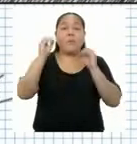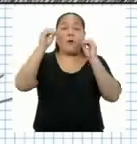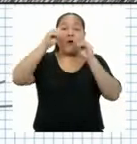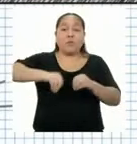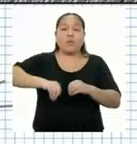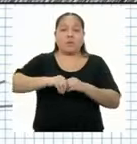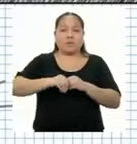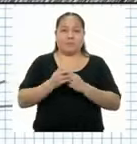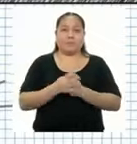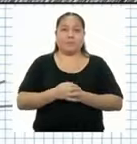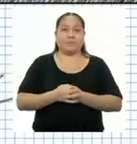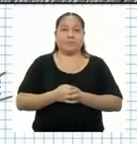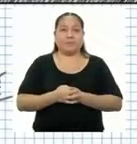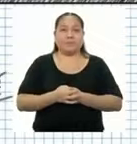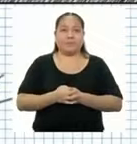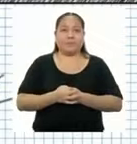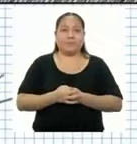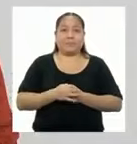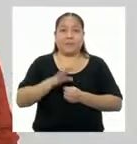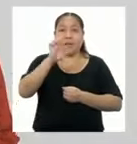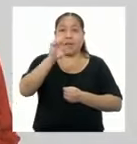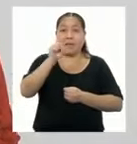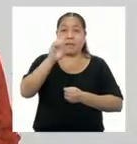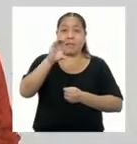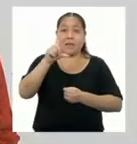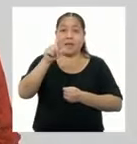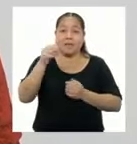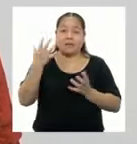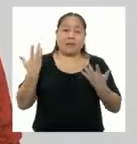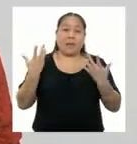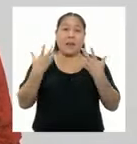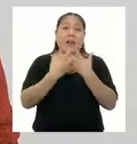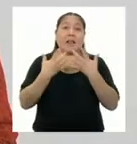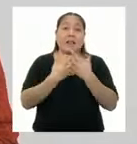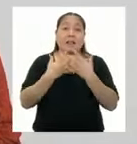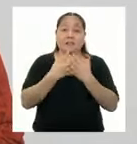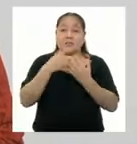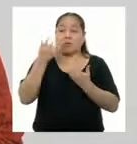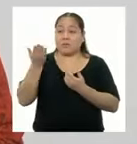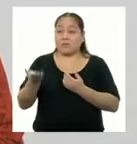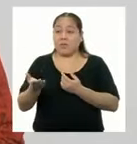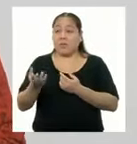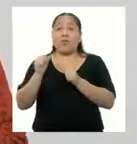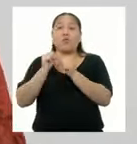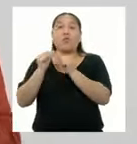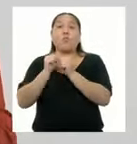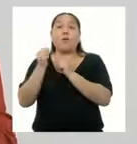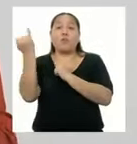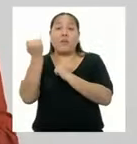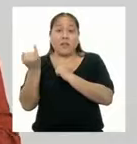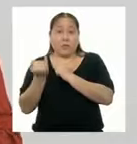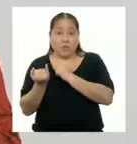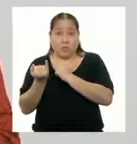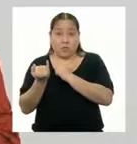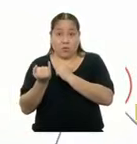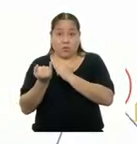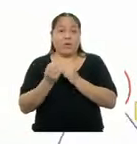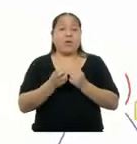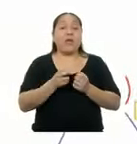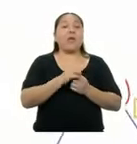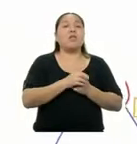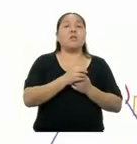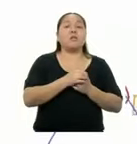la definición. La escala es la relación que existe entre el valor del dibujo y el valor del objeto